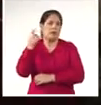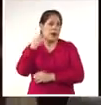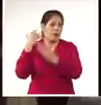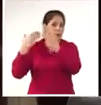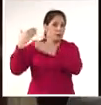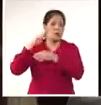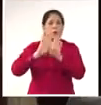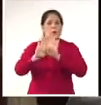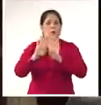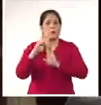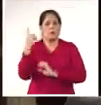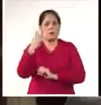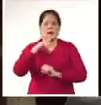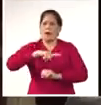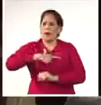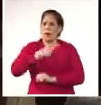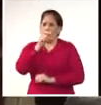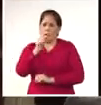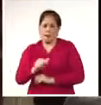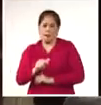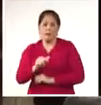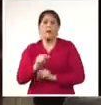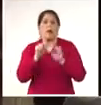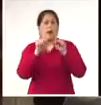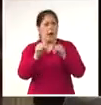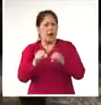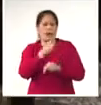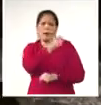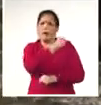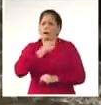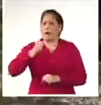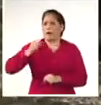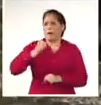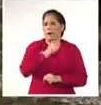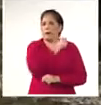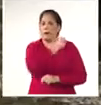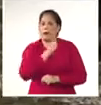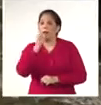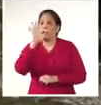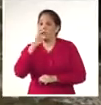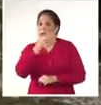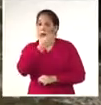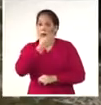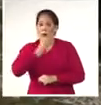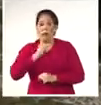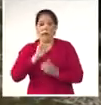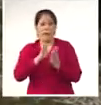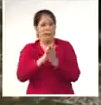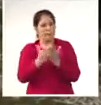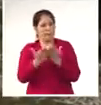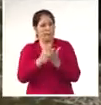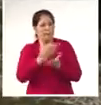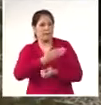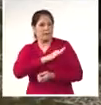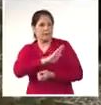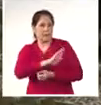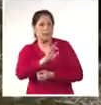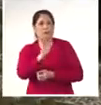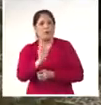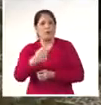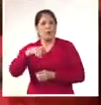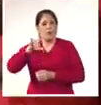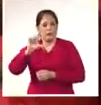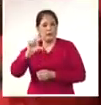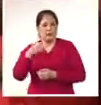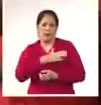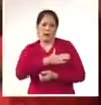Centenario. Artistas de la provincia dejaron su impronta, mientras 5 jóvenes recibieron la condición 60 aniversario de la